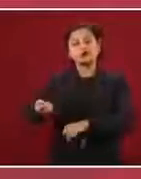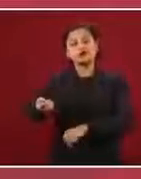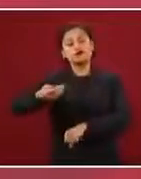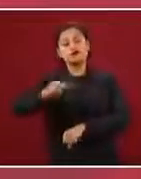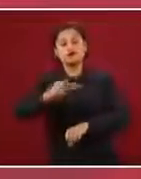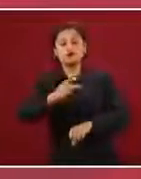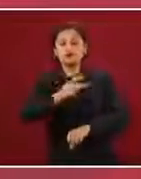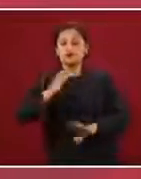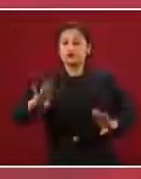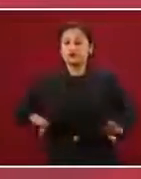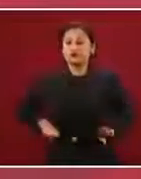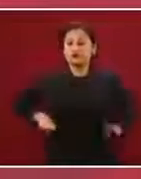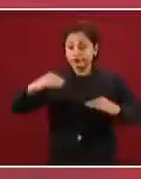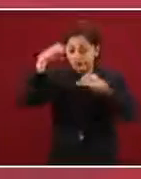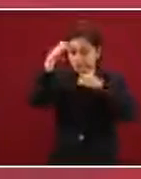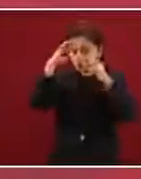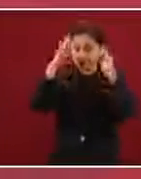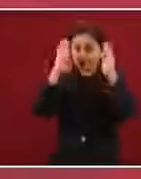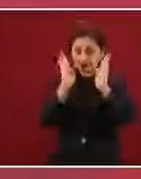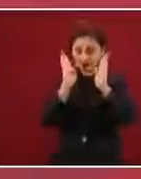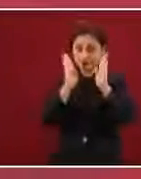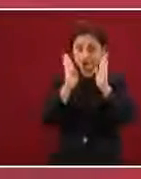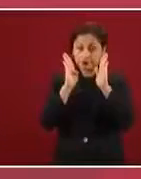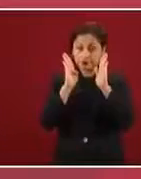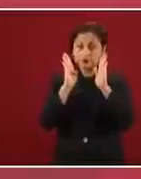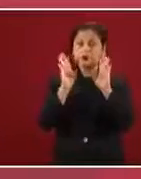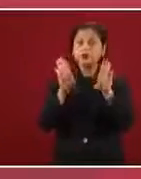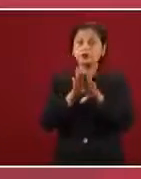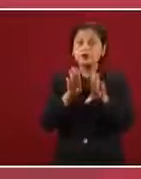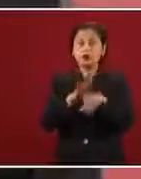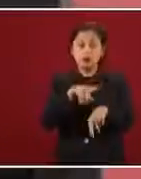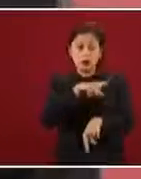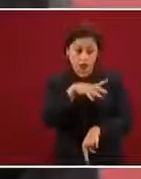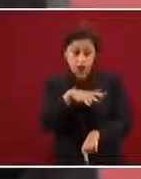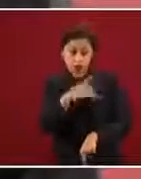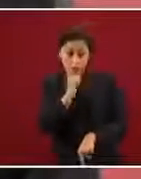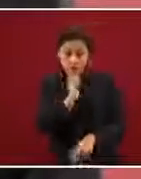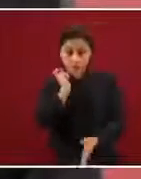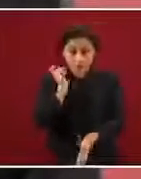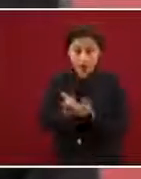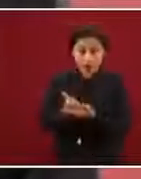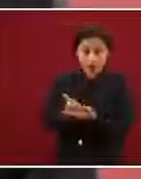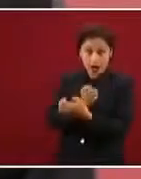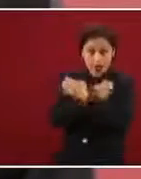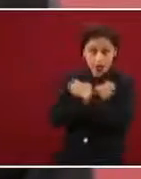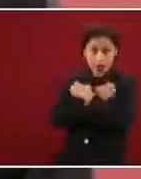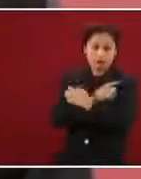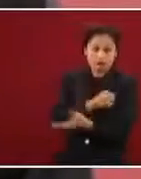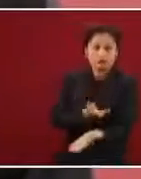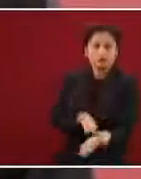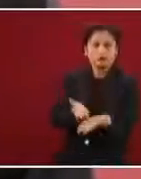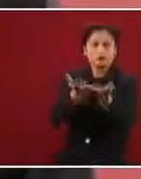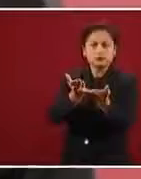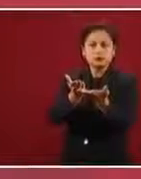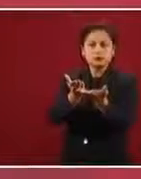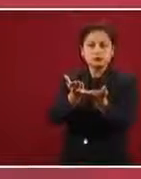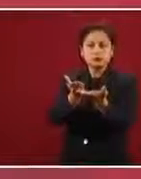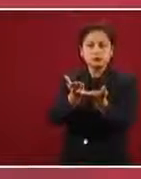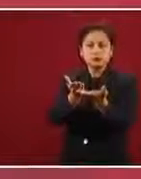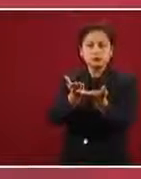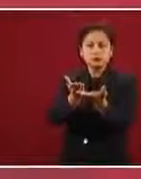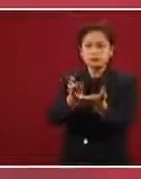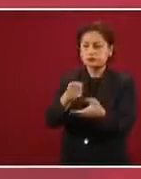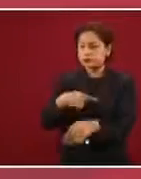que estudiara el que tuviese para pagar colegiatura, porque eso era lo que prevalecía.